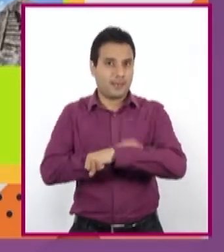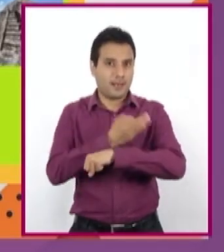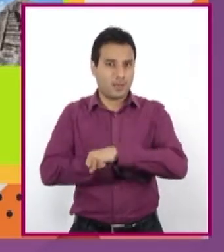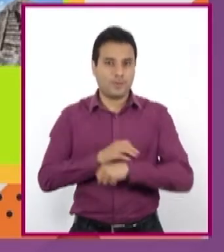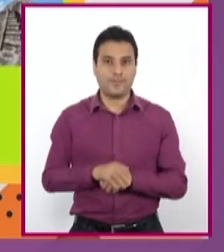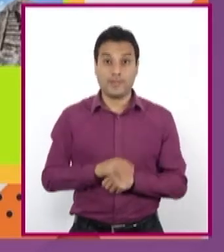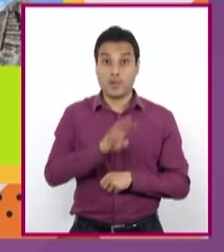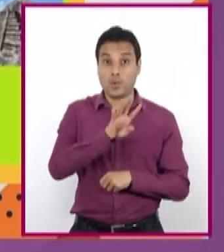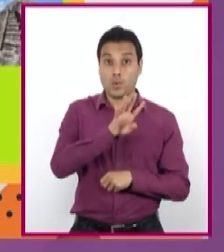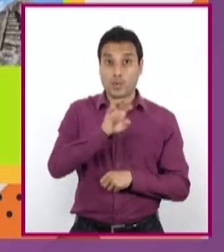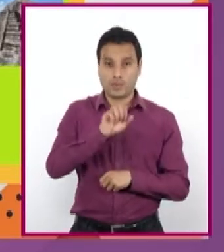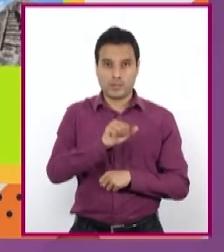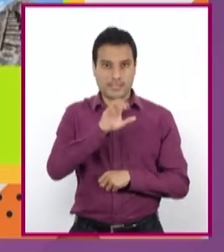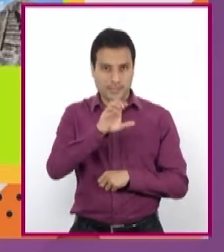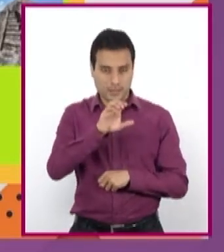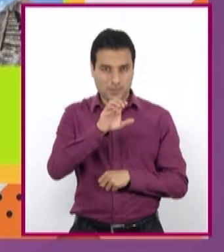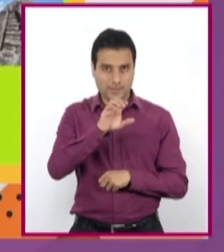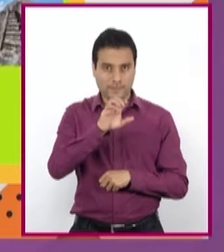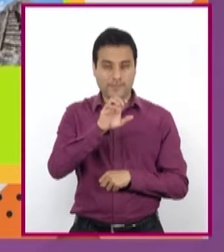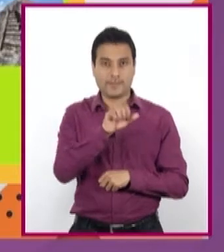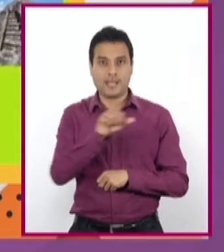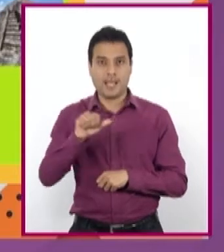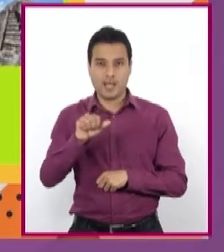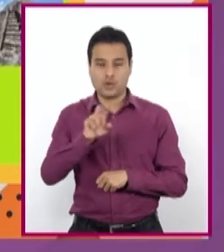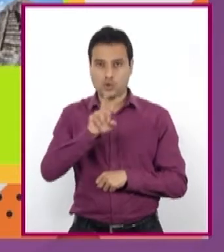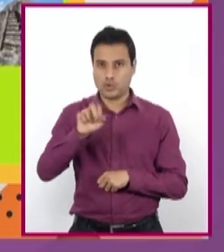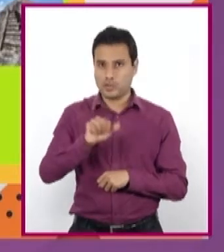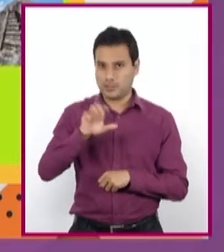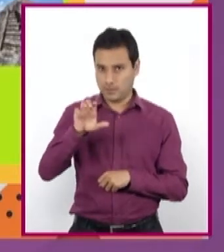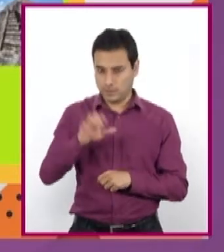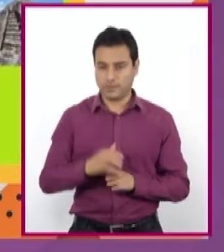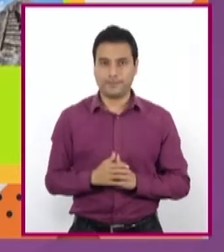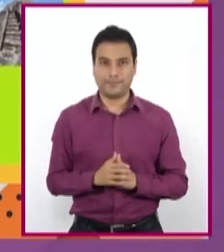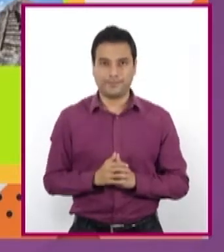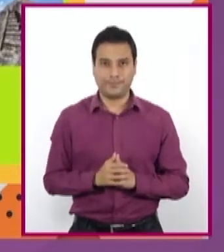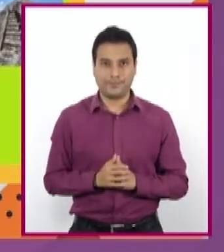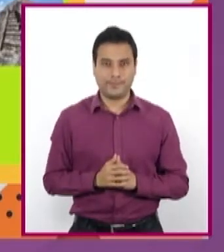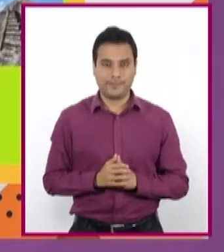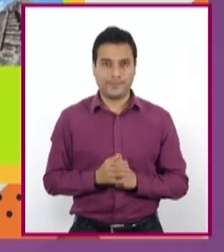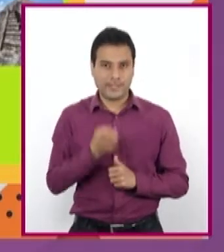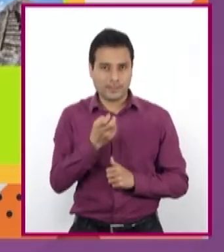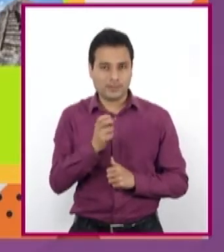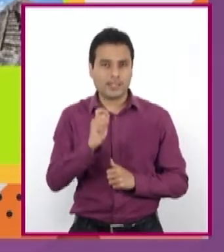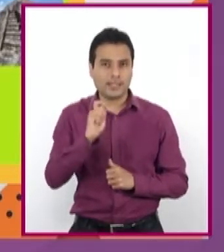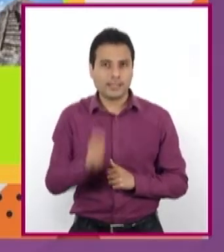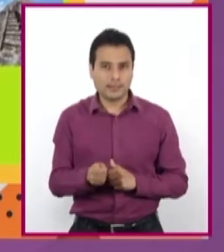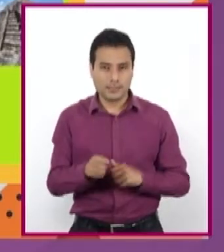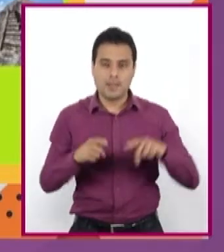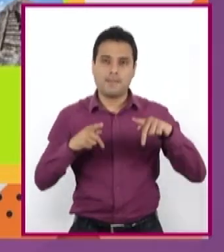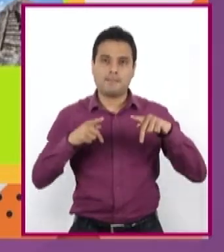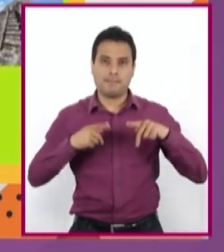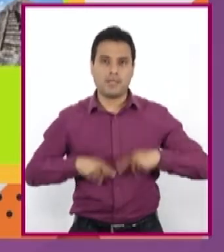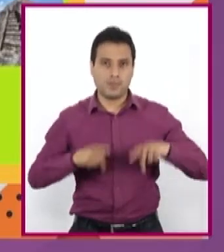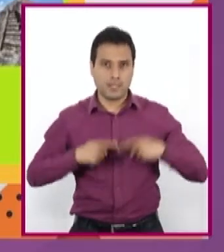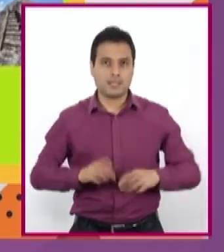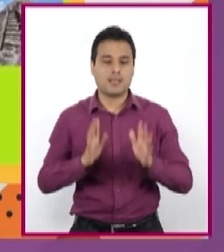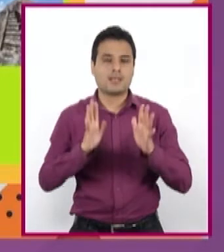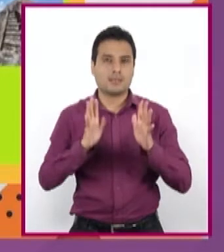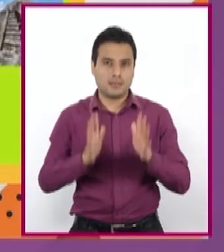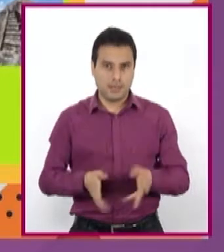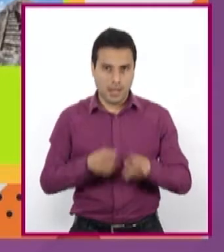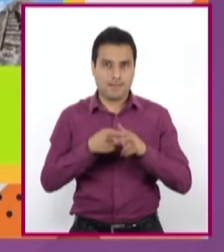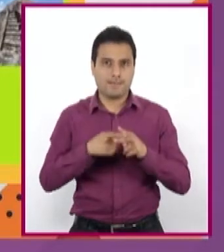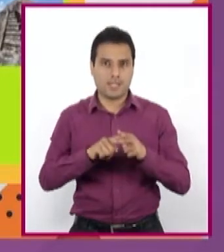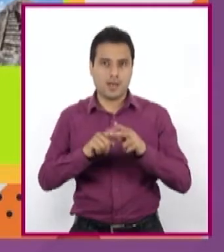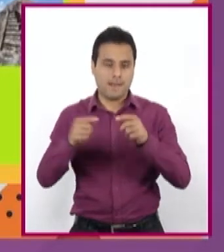del 400 antes de nuestra era al 200 de nuestra era, donde se llega al proceso de rivalizar por establecer un